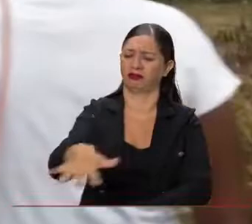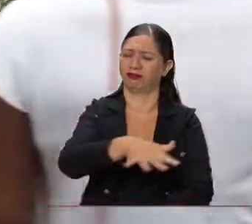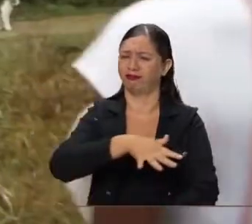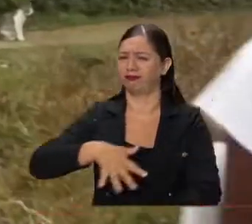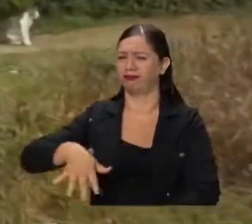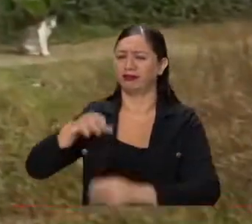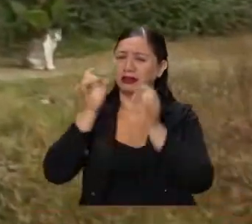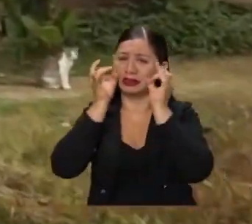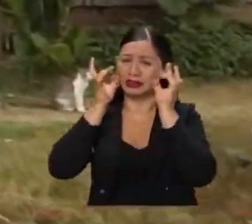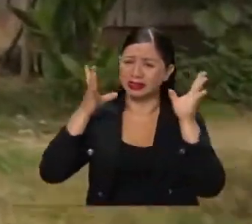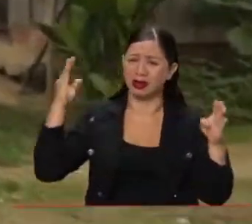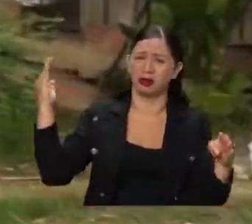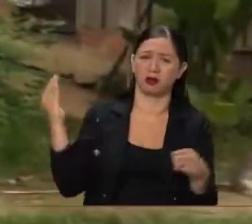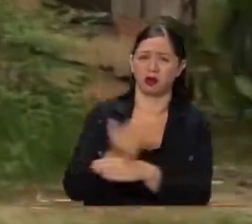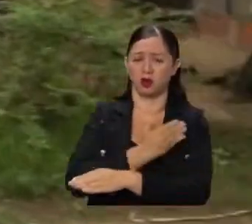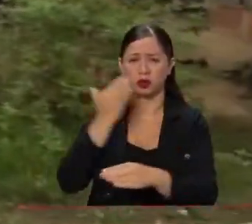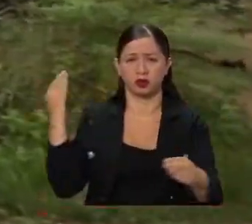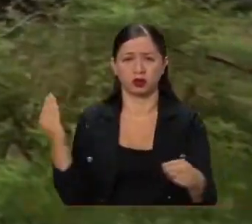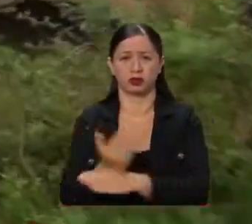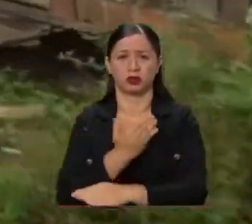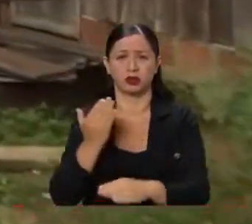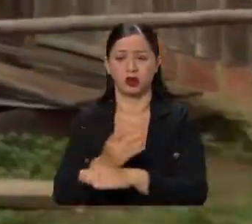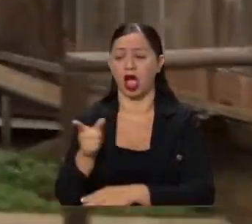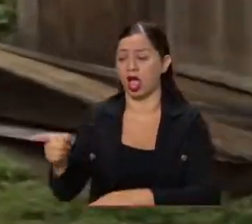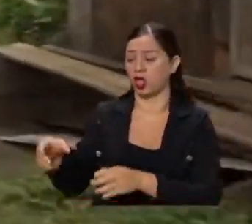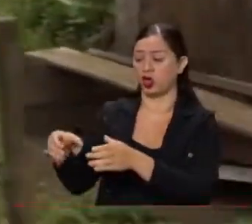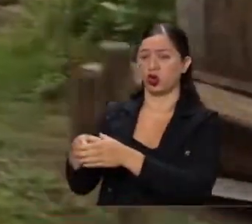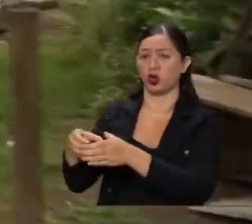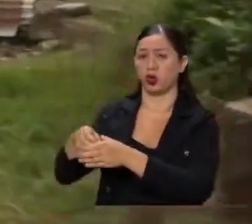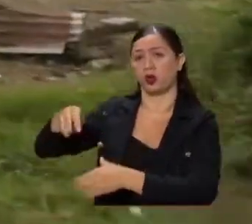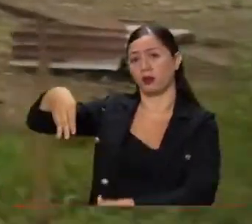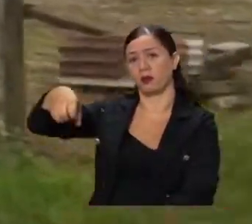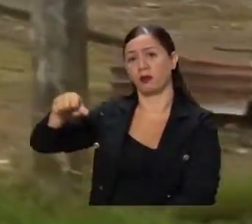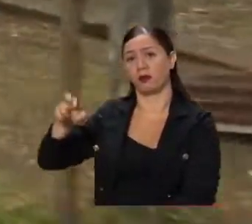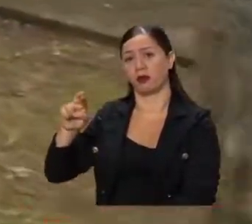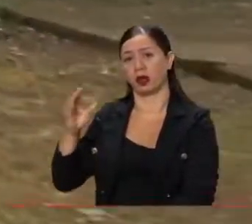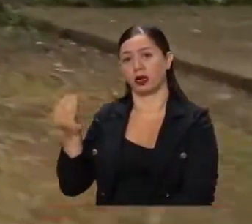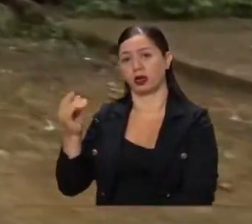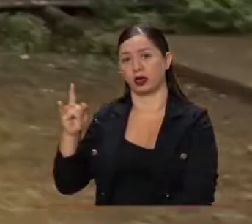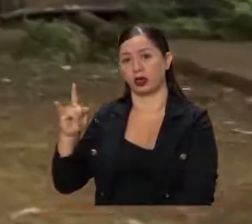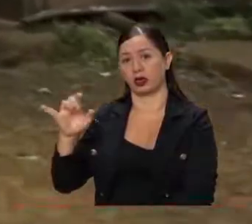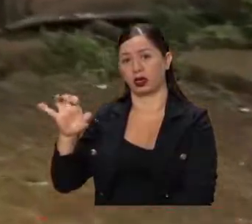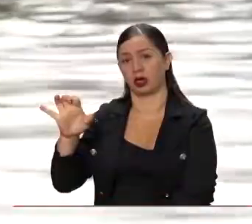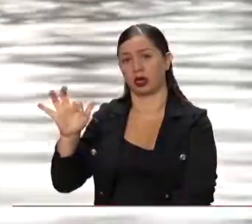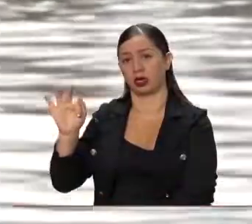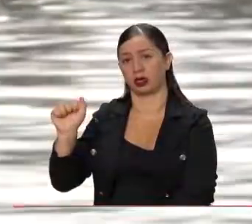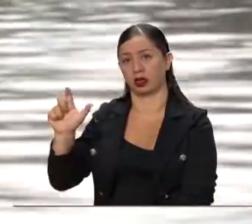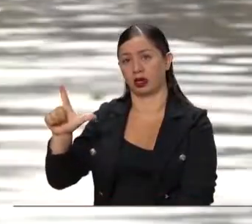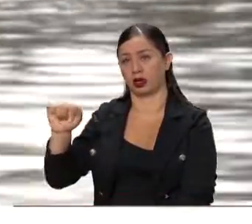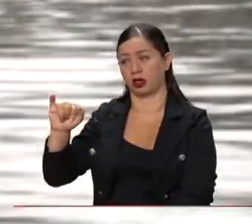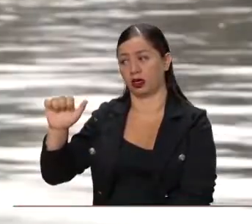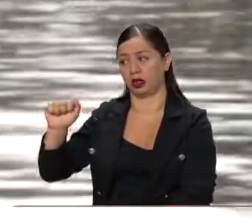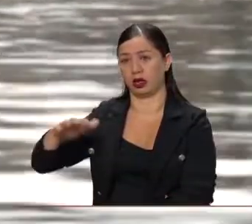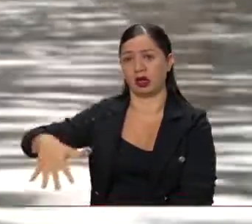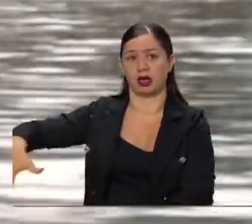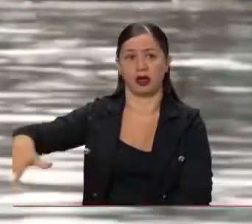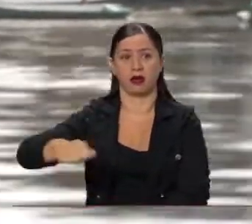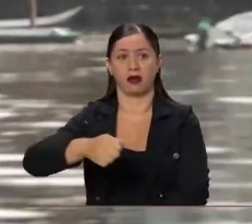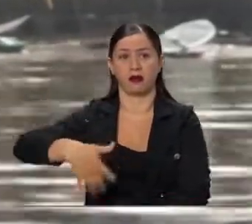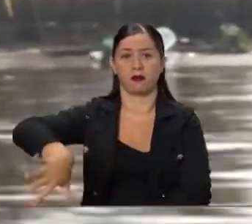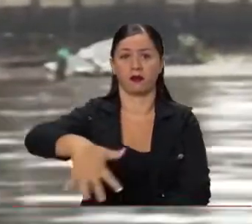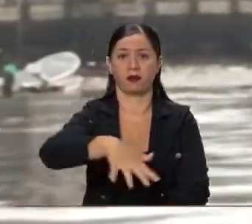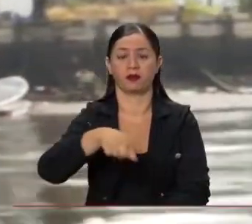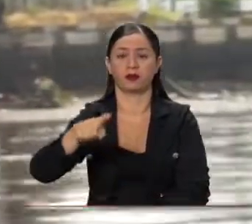crisis total, porque dicen que por ahí se están quedando un grupo armado llamado La Marquetalia, en la playa de San Pablo, la playa